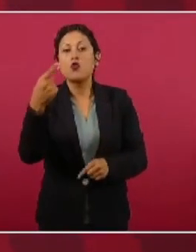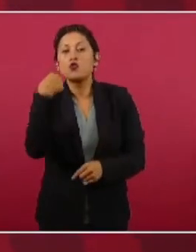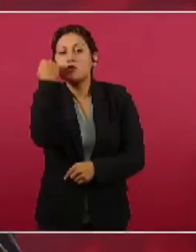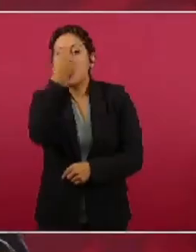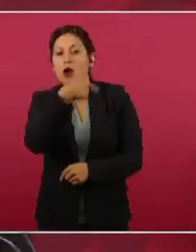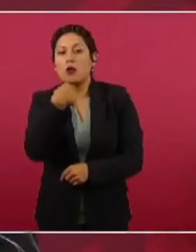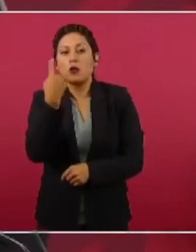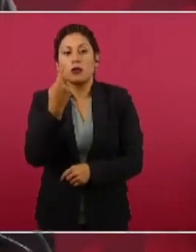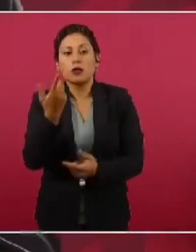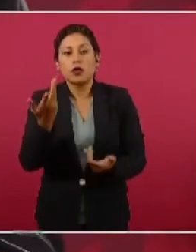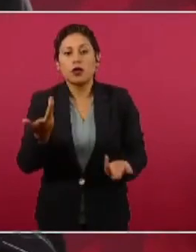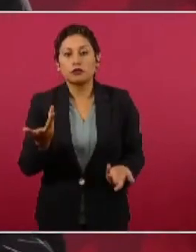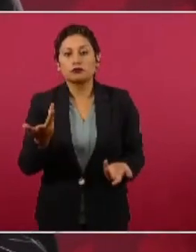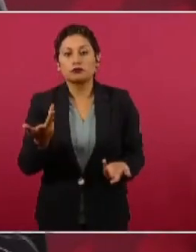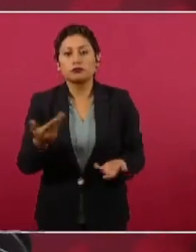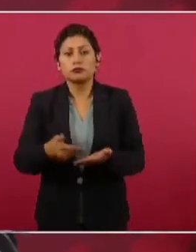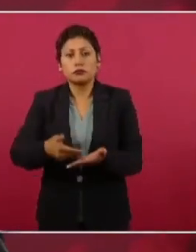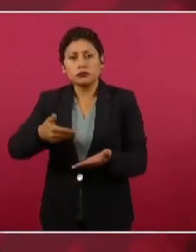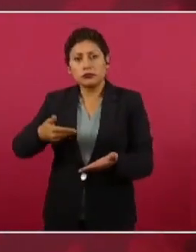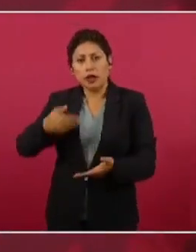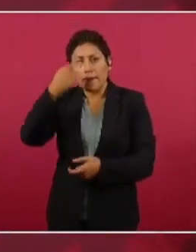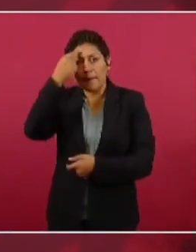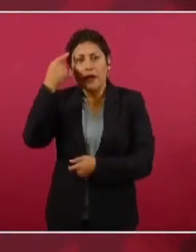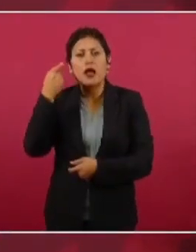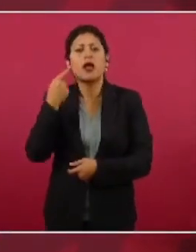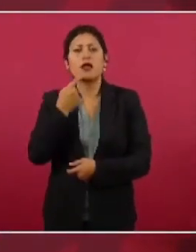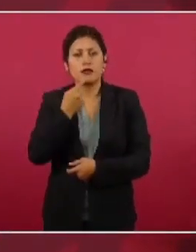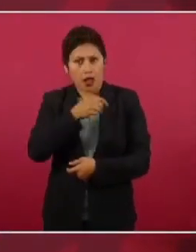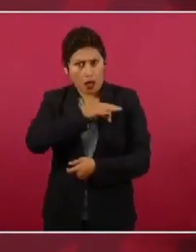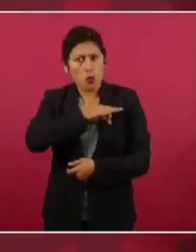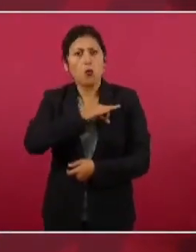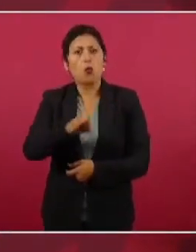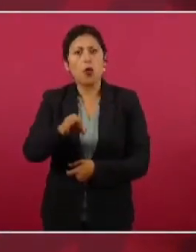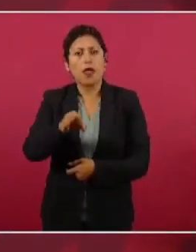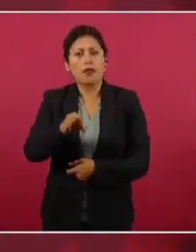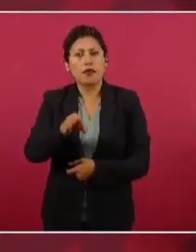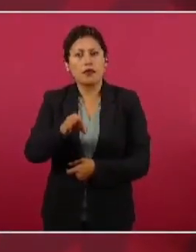se puede llegar media hora antes de tomar el vuelo,